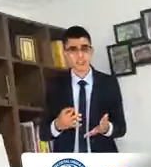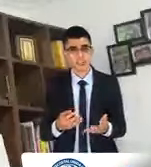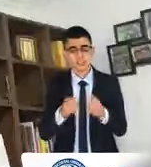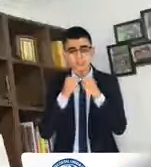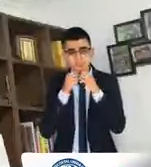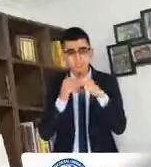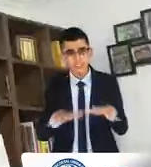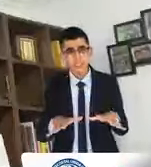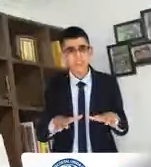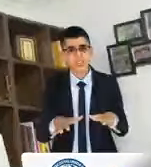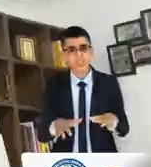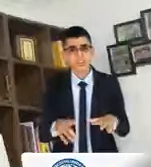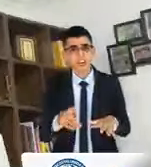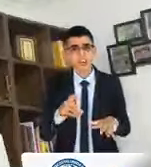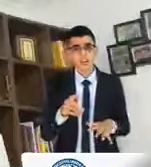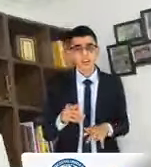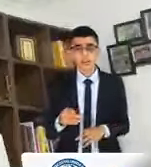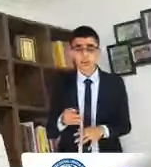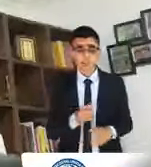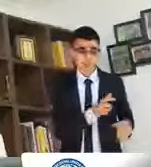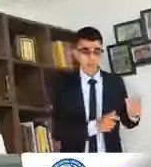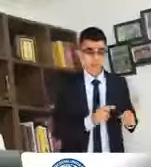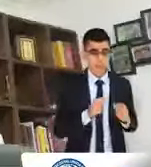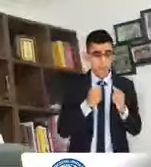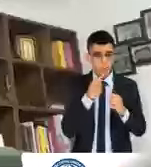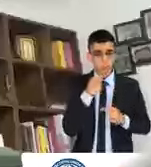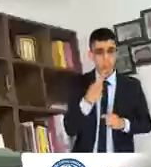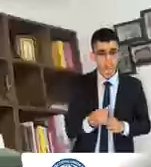que alabes. Lo vas a hacer.